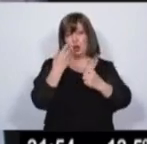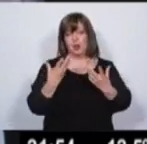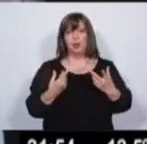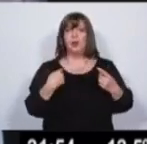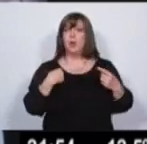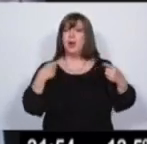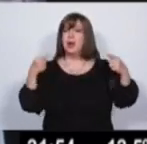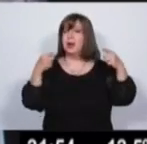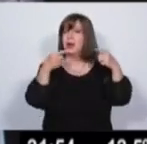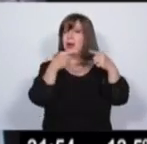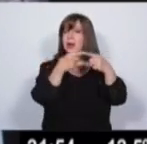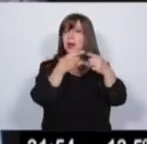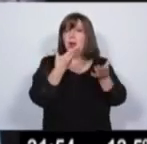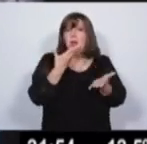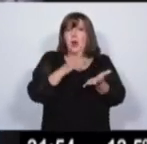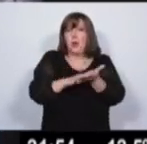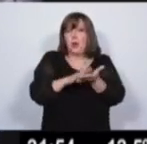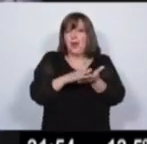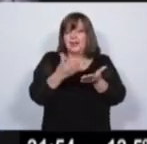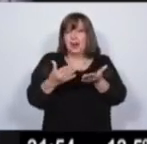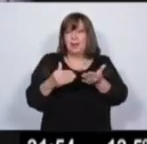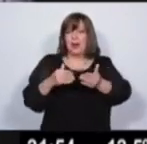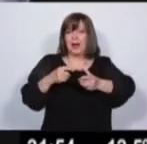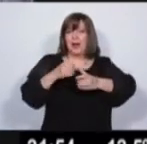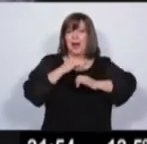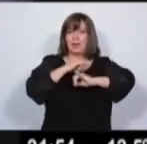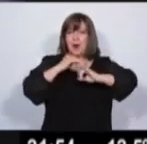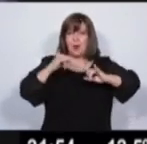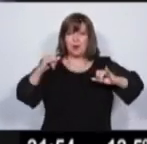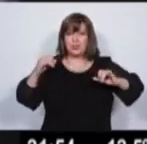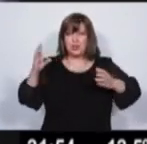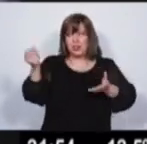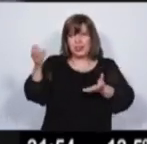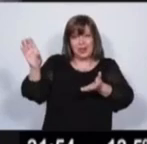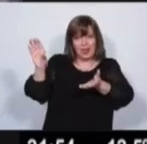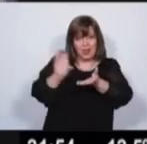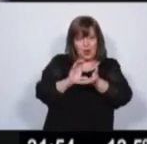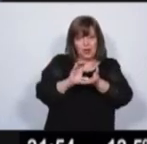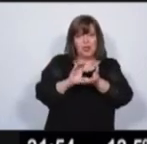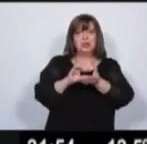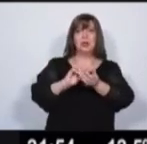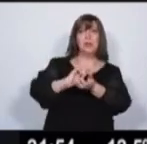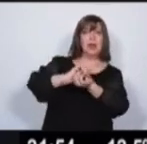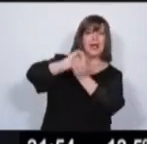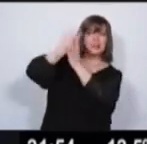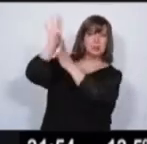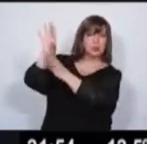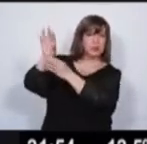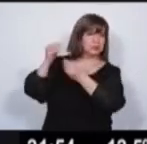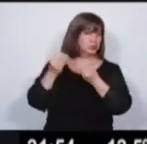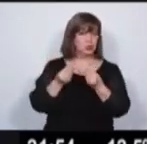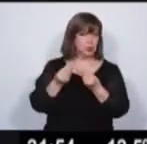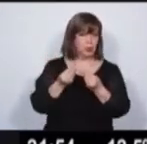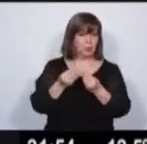eje de la política que ustedes Proponen para la promoción de inversiones y también para promover las exportaciones